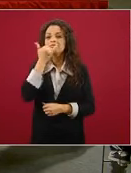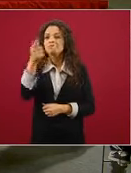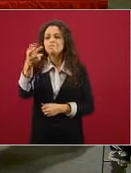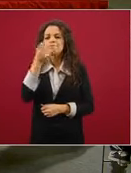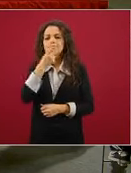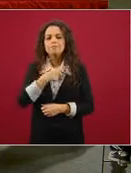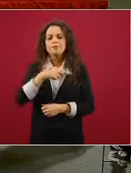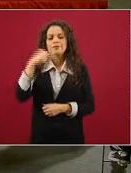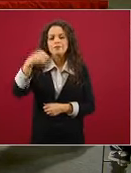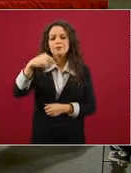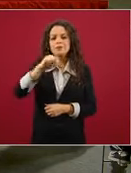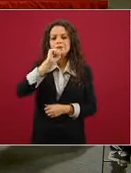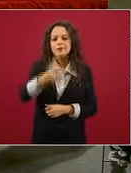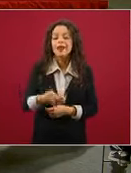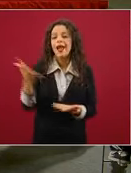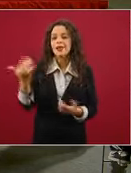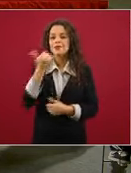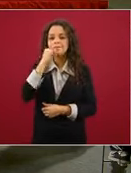gracias Erika.